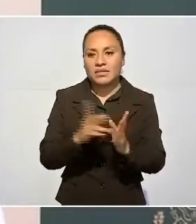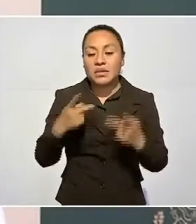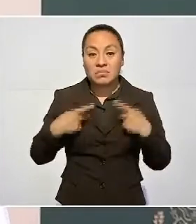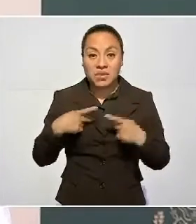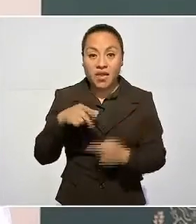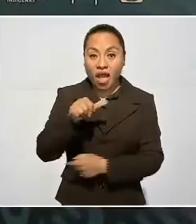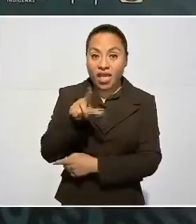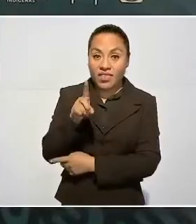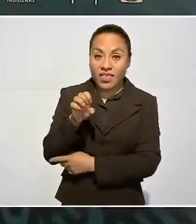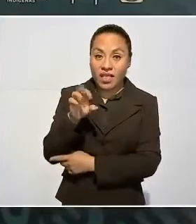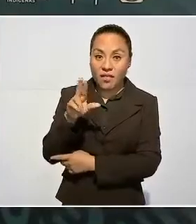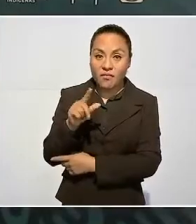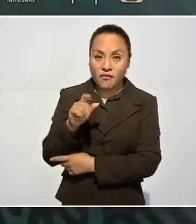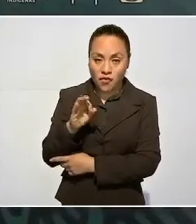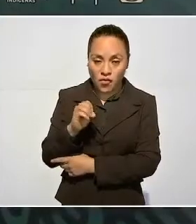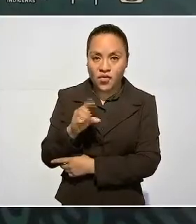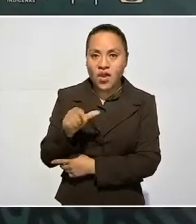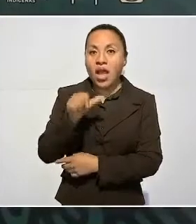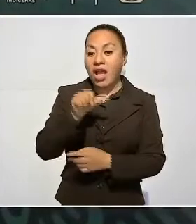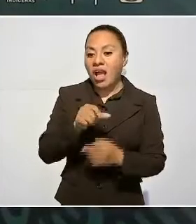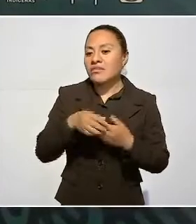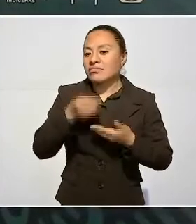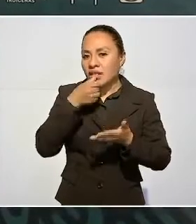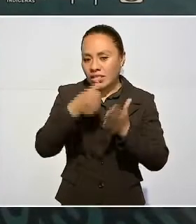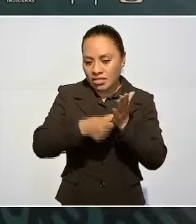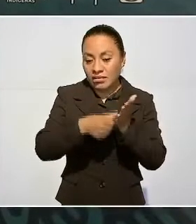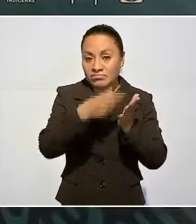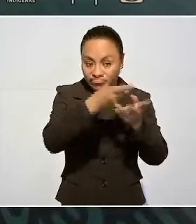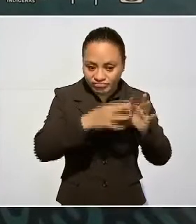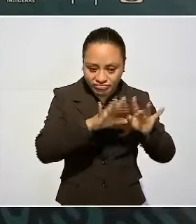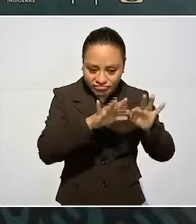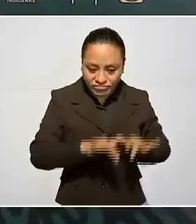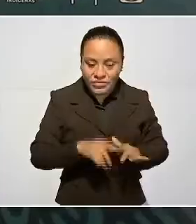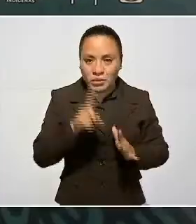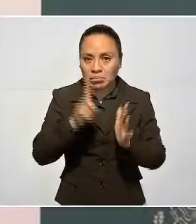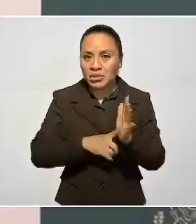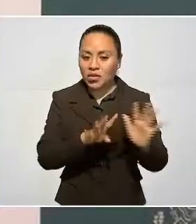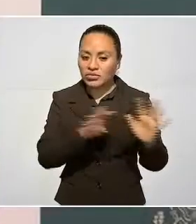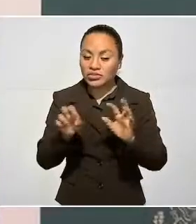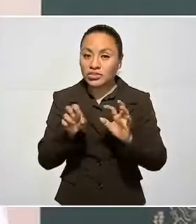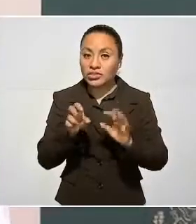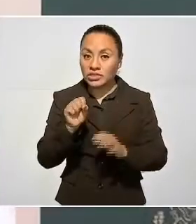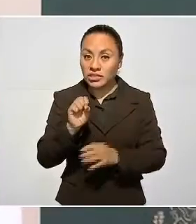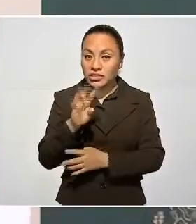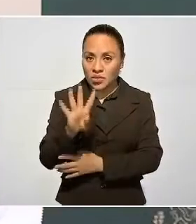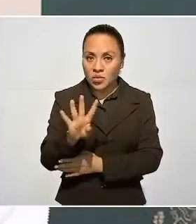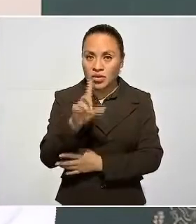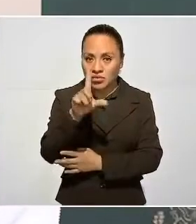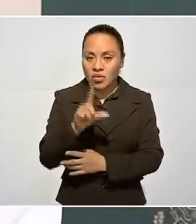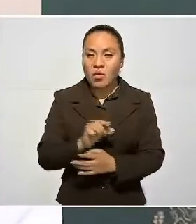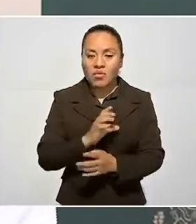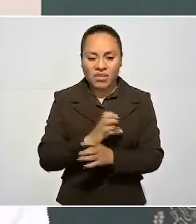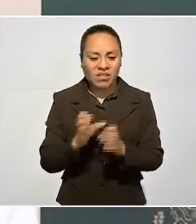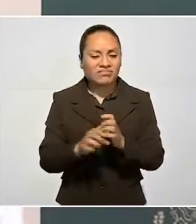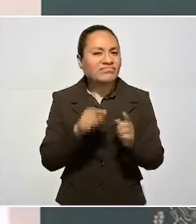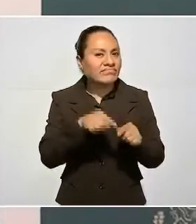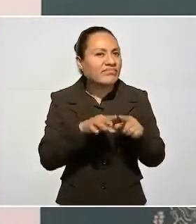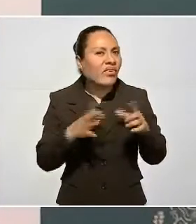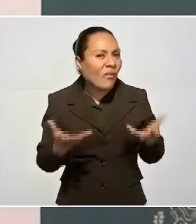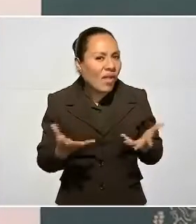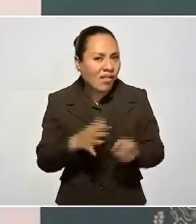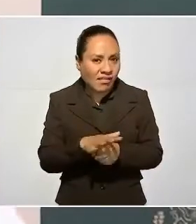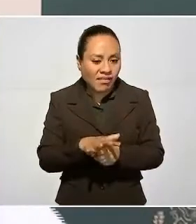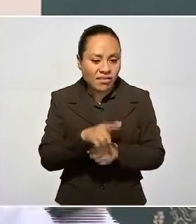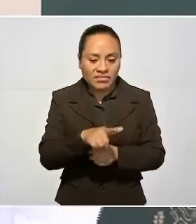Adelfo Regino a Maximiliano en 1864. Hay una cosa que está fuera